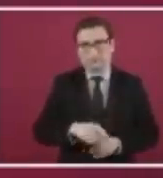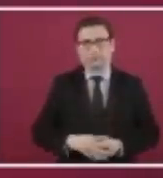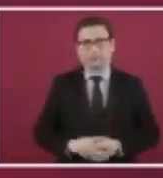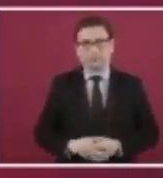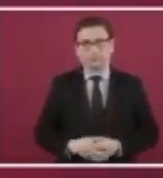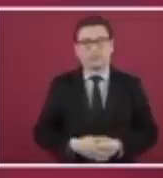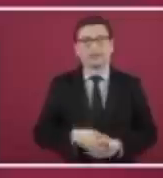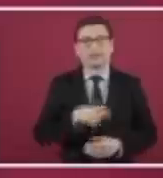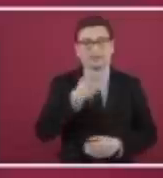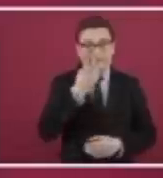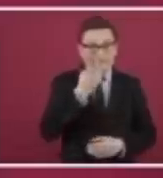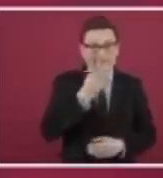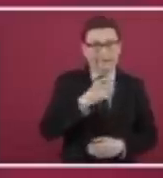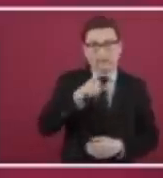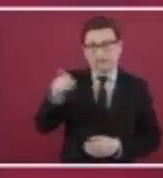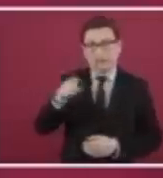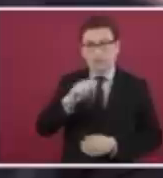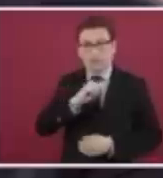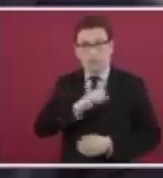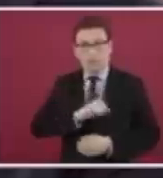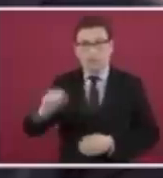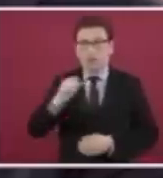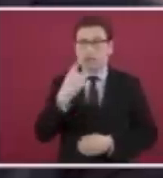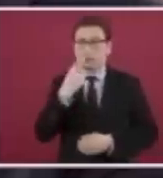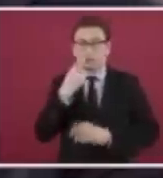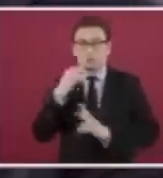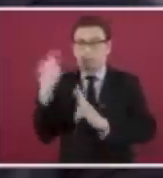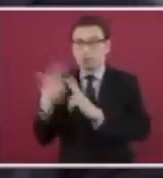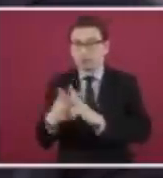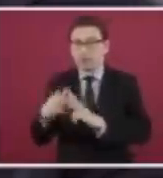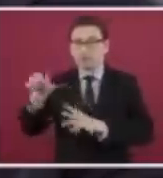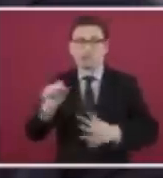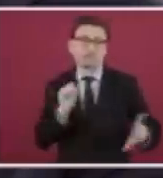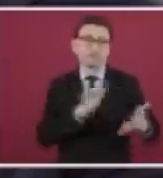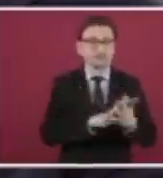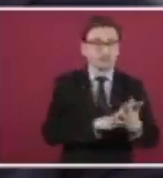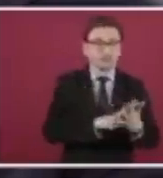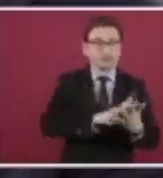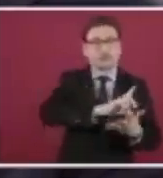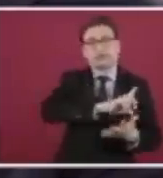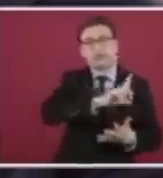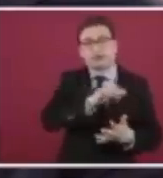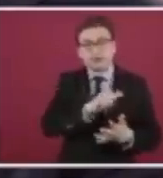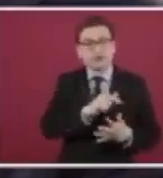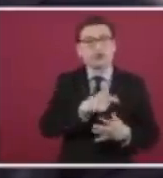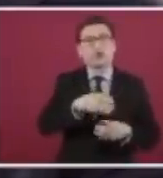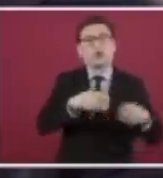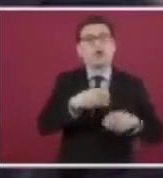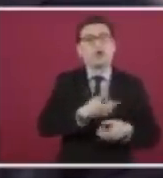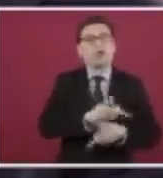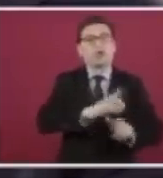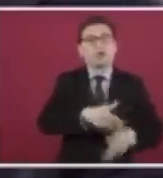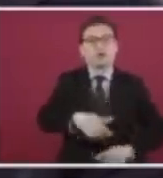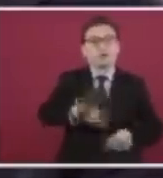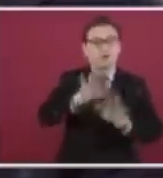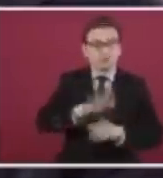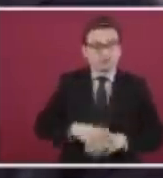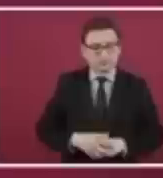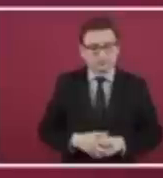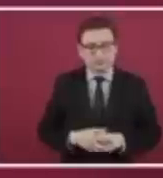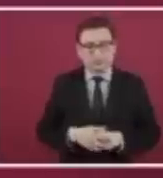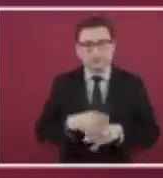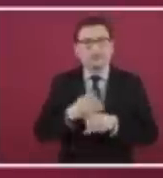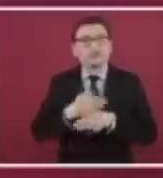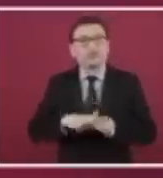el que dejó salir al delincuente, que dejó al policía. Así es. Sí. Y la información que nos habían dado era de que